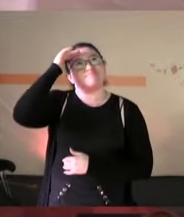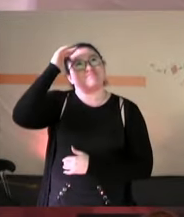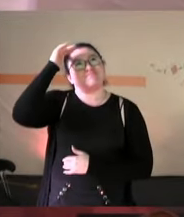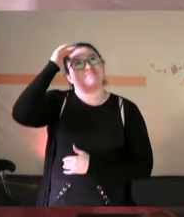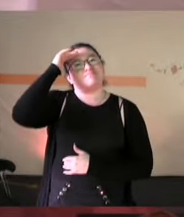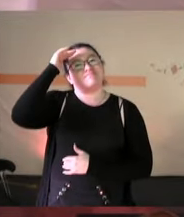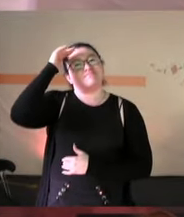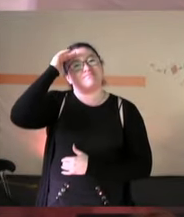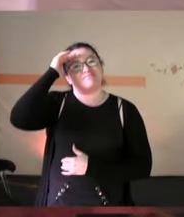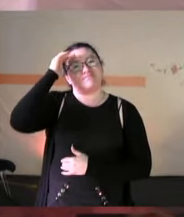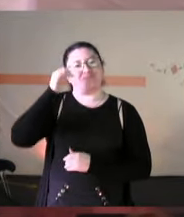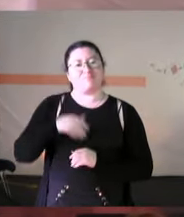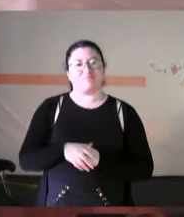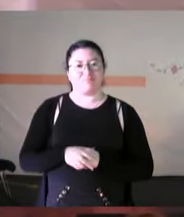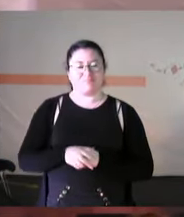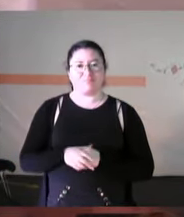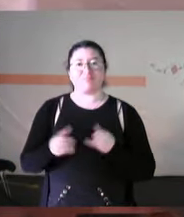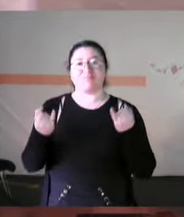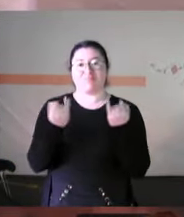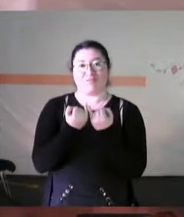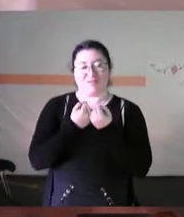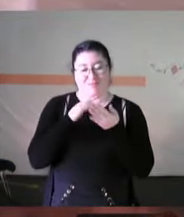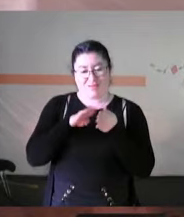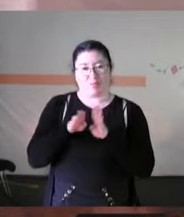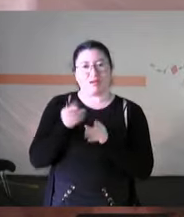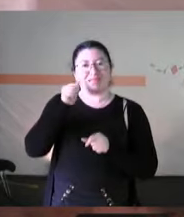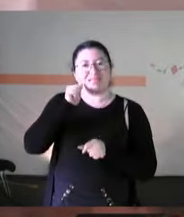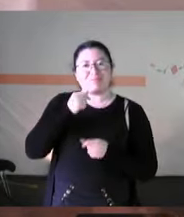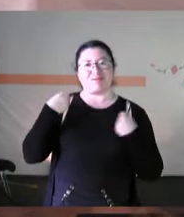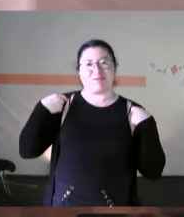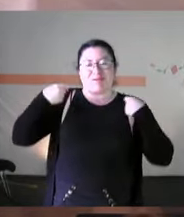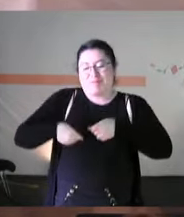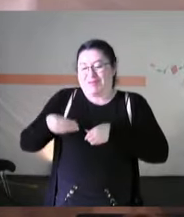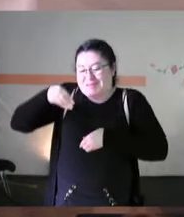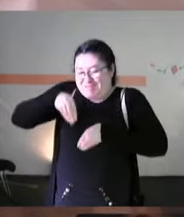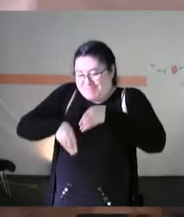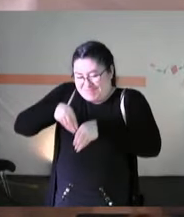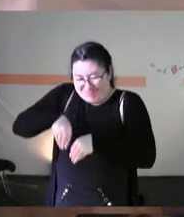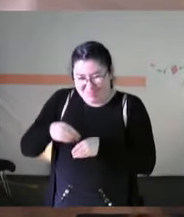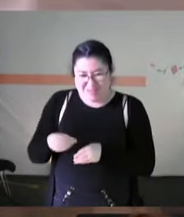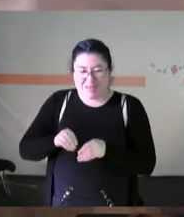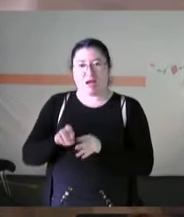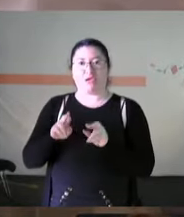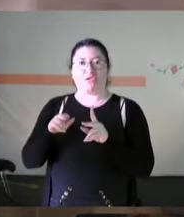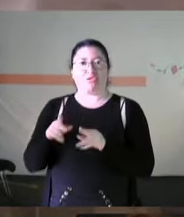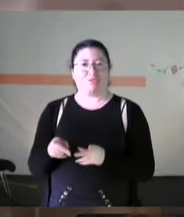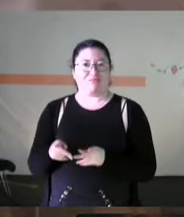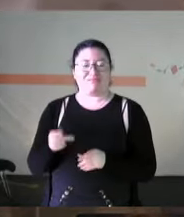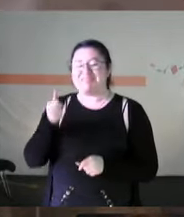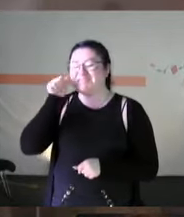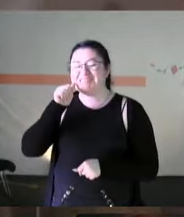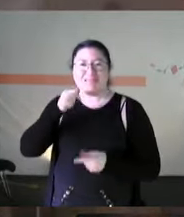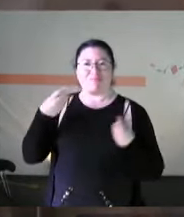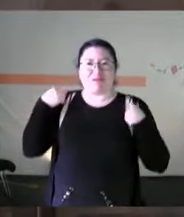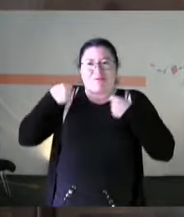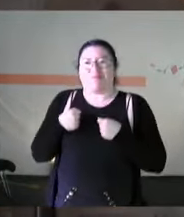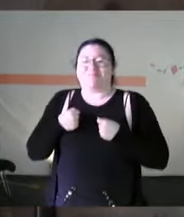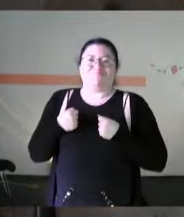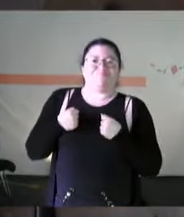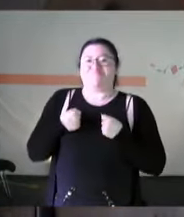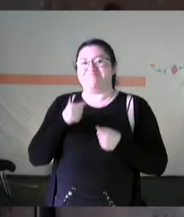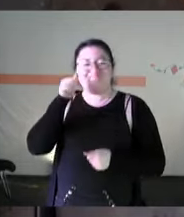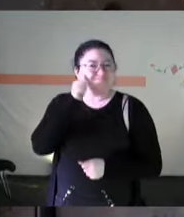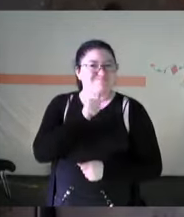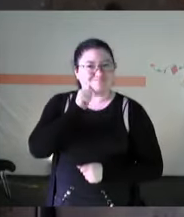que estaban deshechos porque los traía en la mochila, los llevaba a todos lados, pero también me han acompañado de una